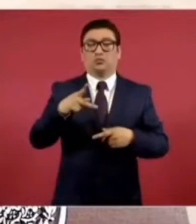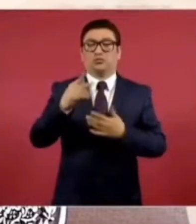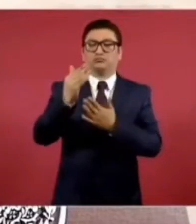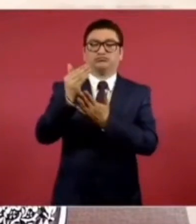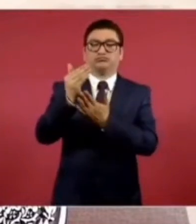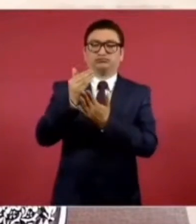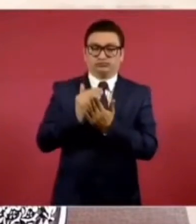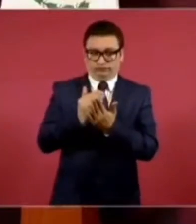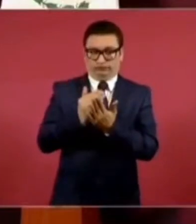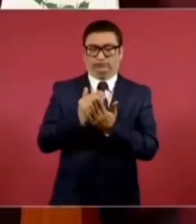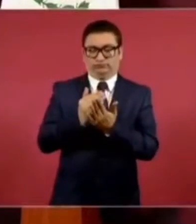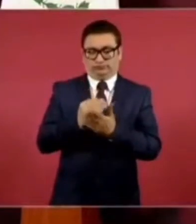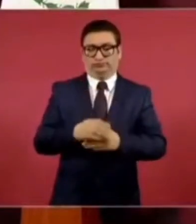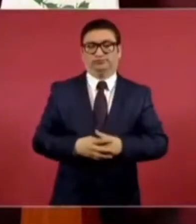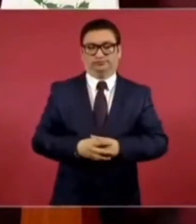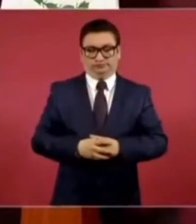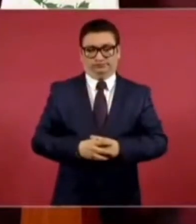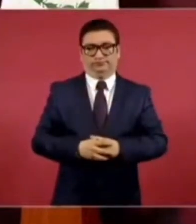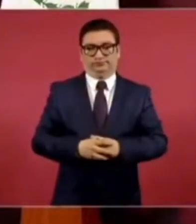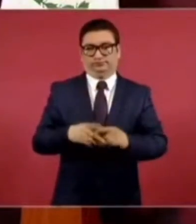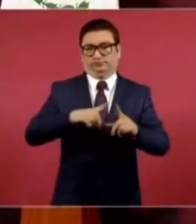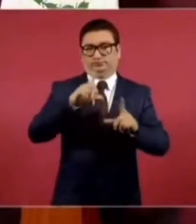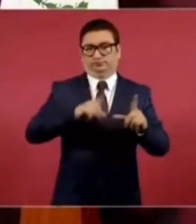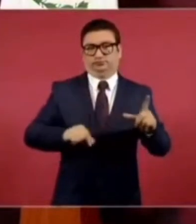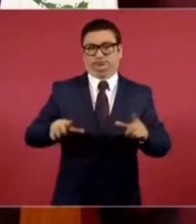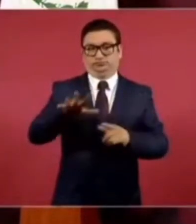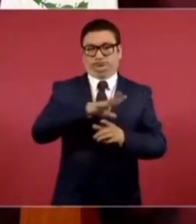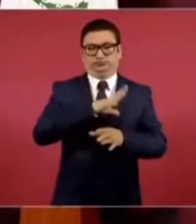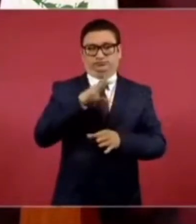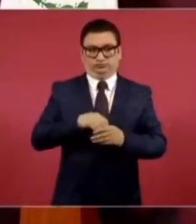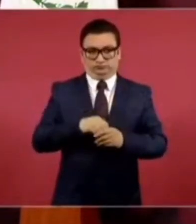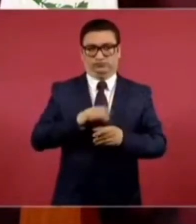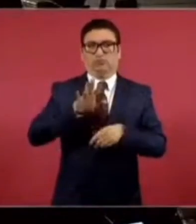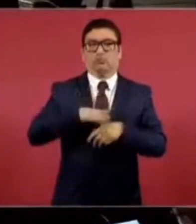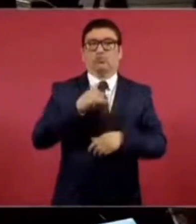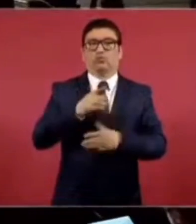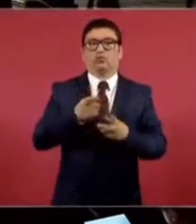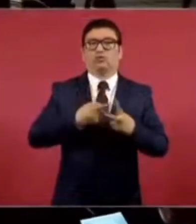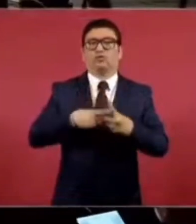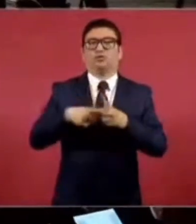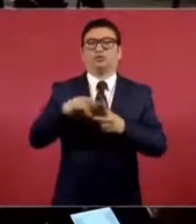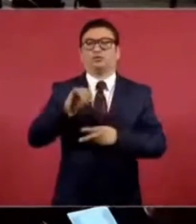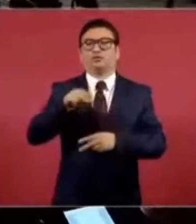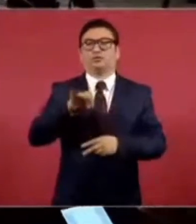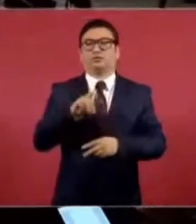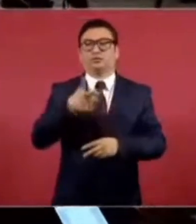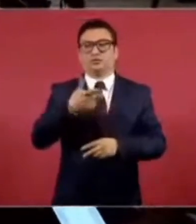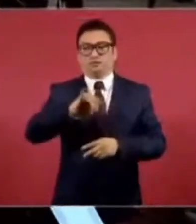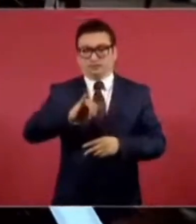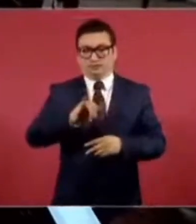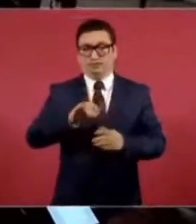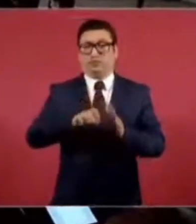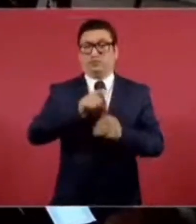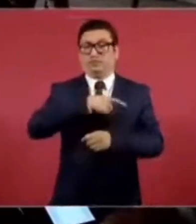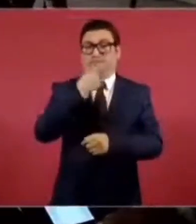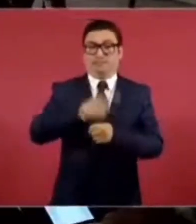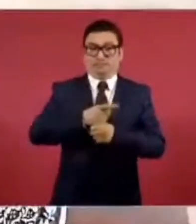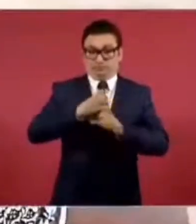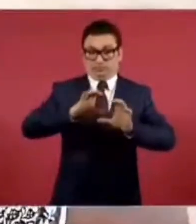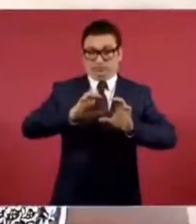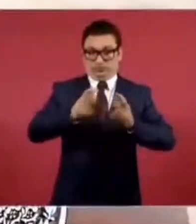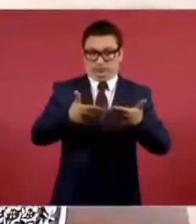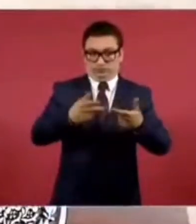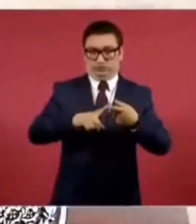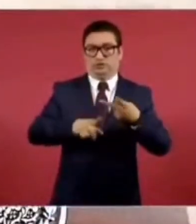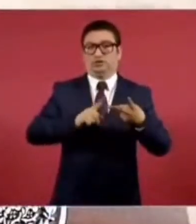pobreza en el país de acuerdo al ineji primero Chiapas y segundo